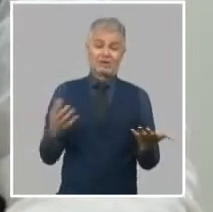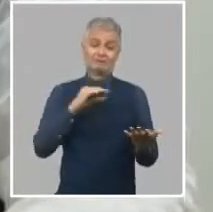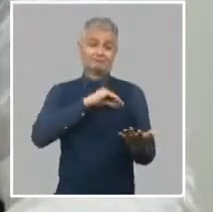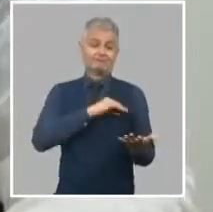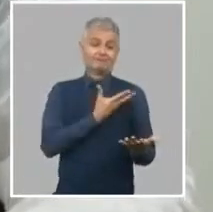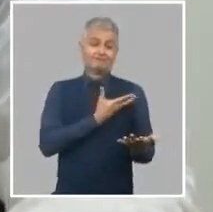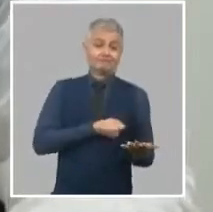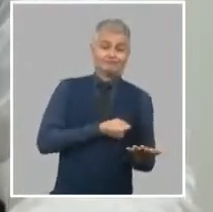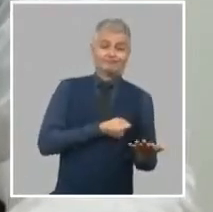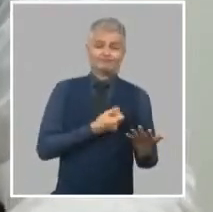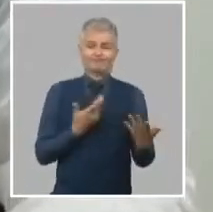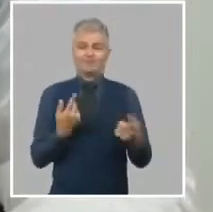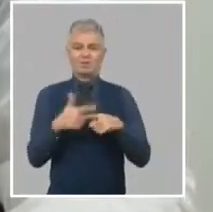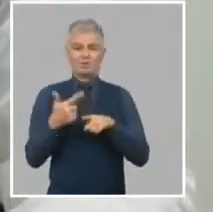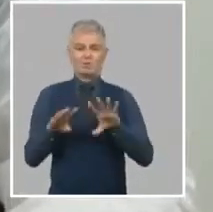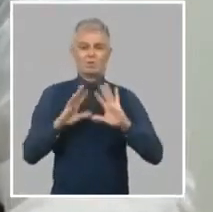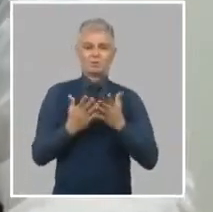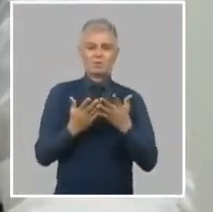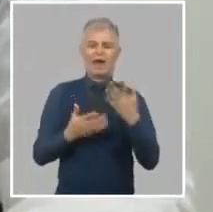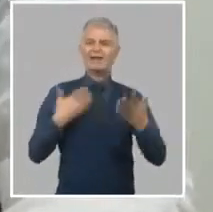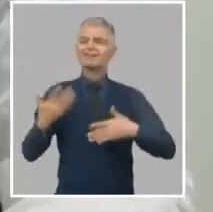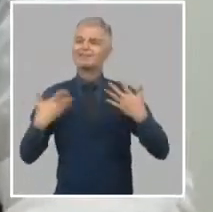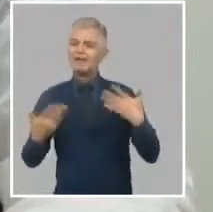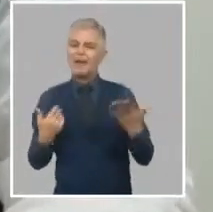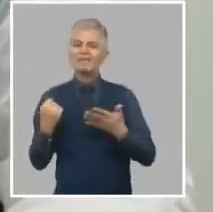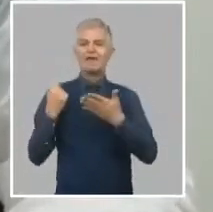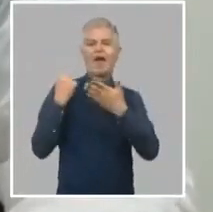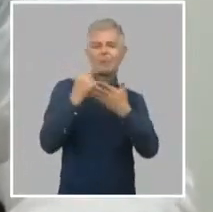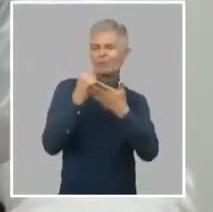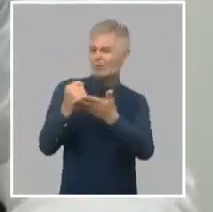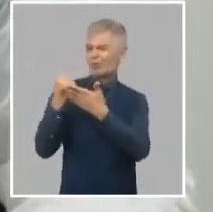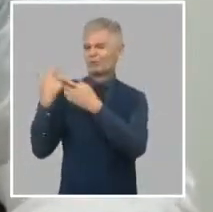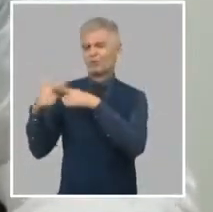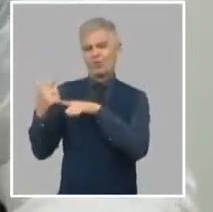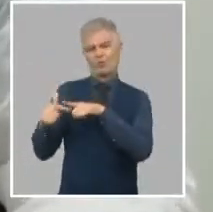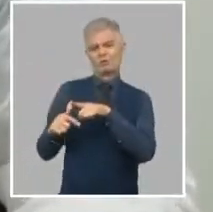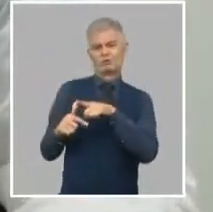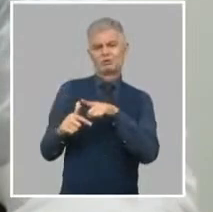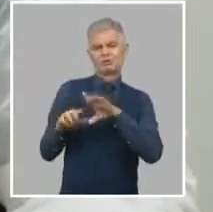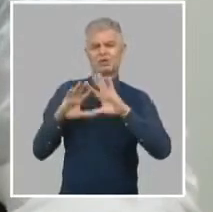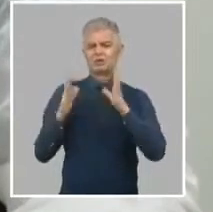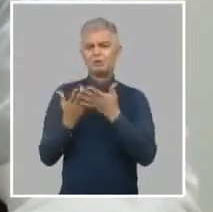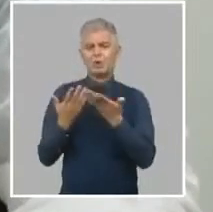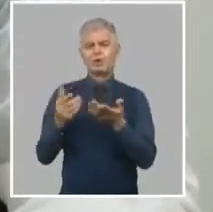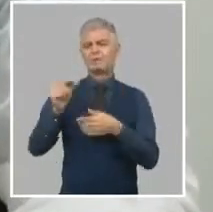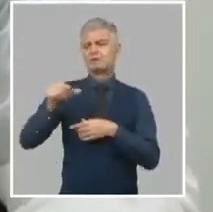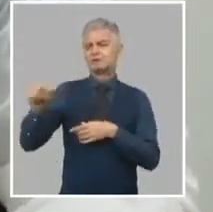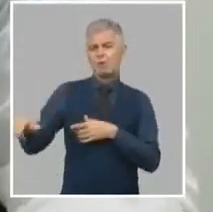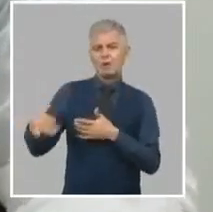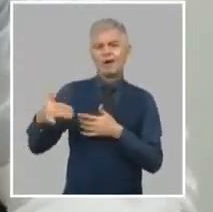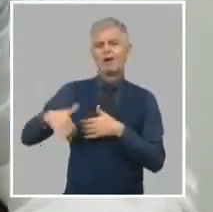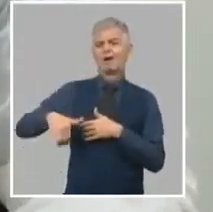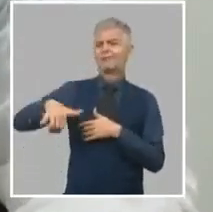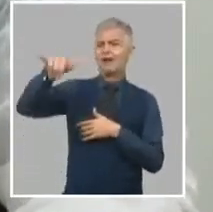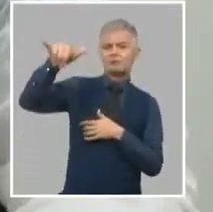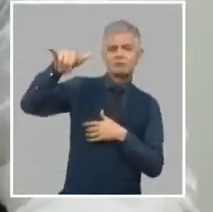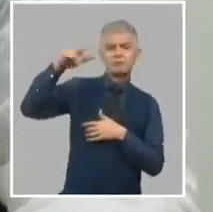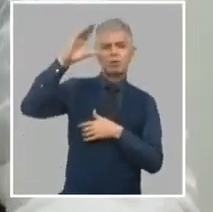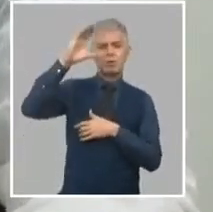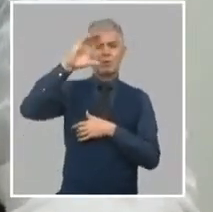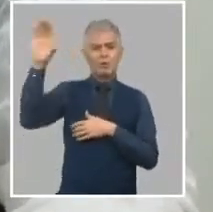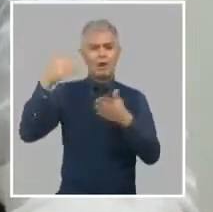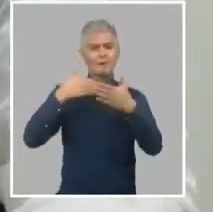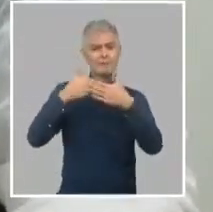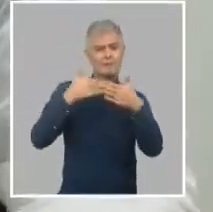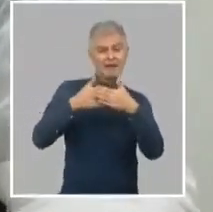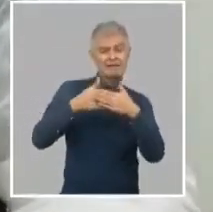en aseguramiento, en apoyo del IACC, los compañeros de la aeronáutica civil que tanto